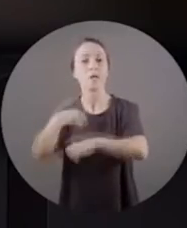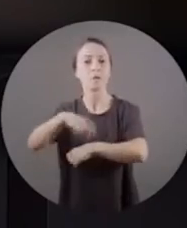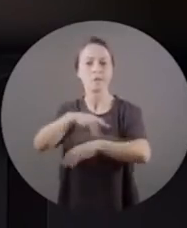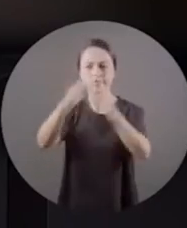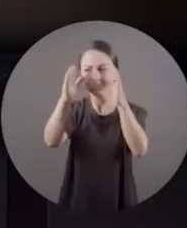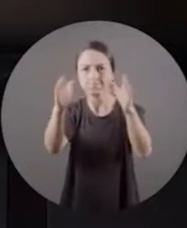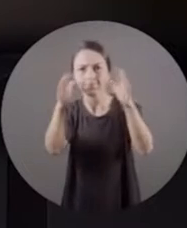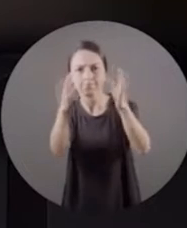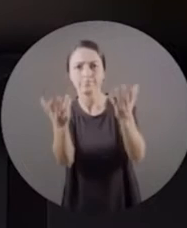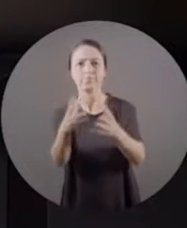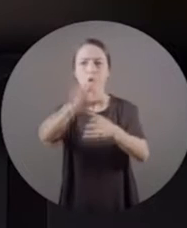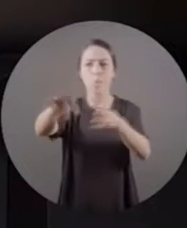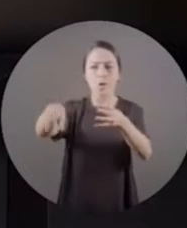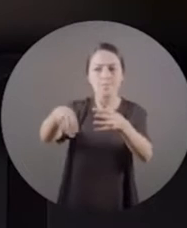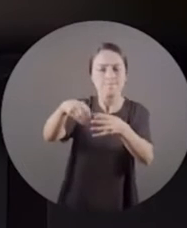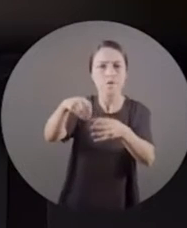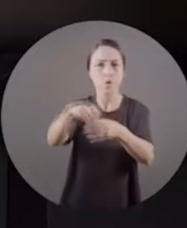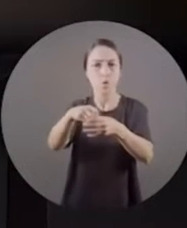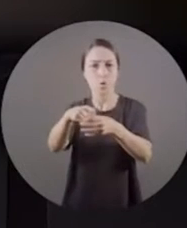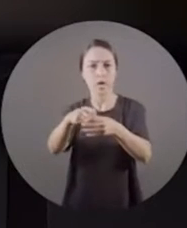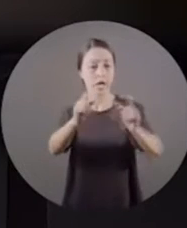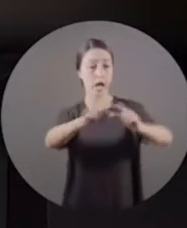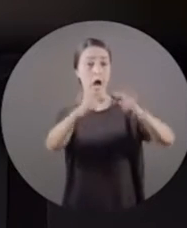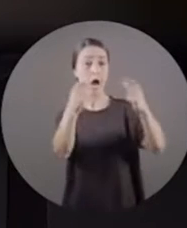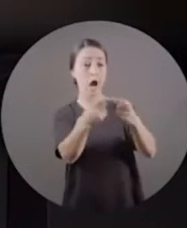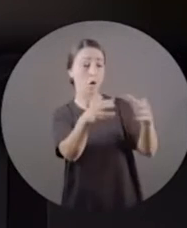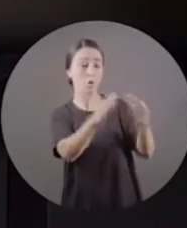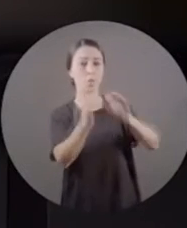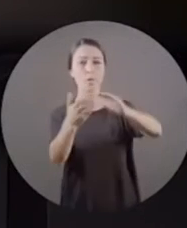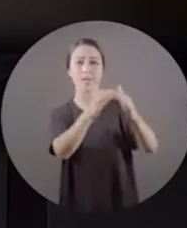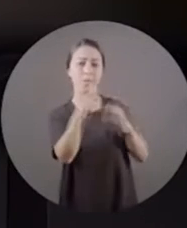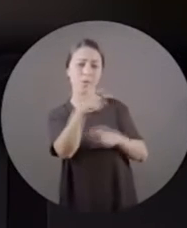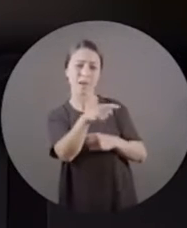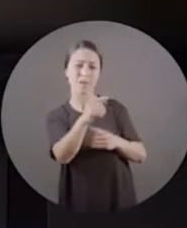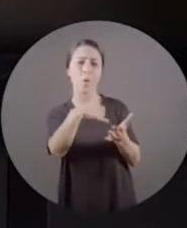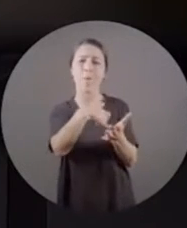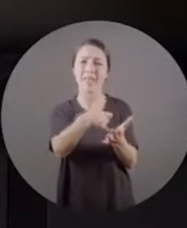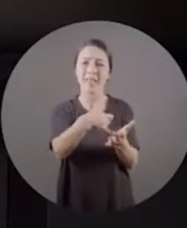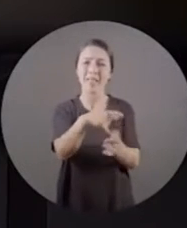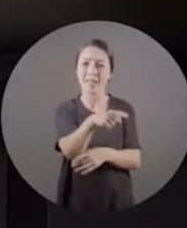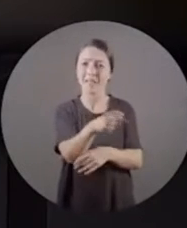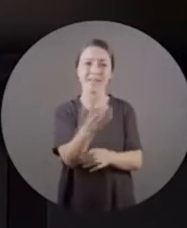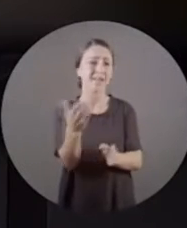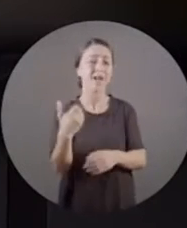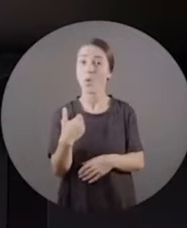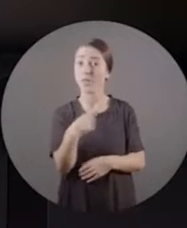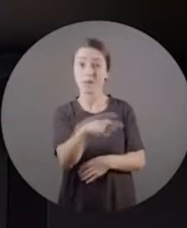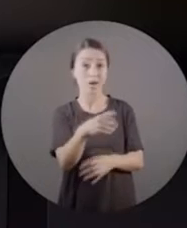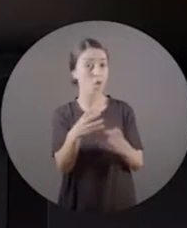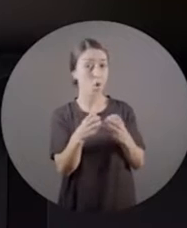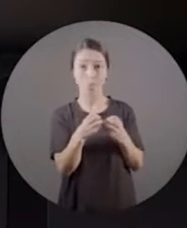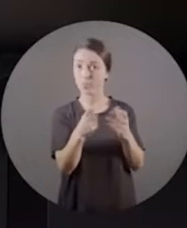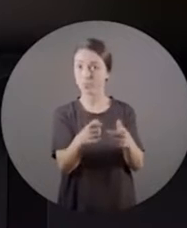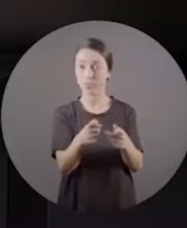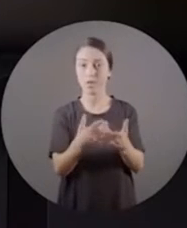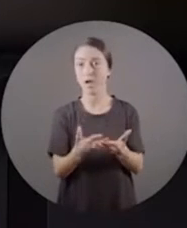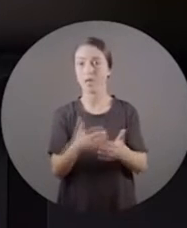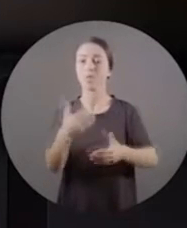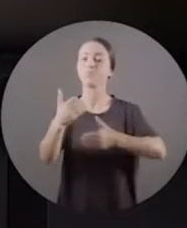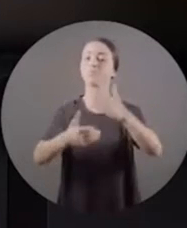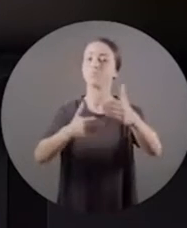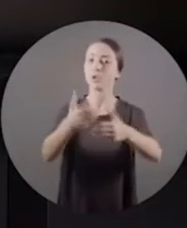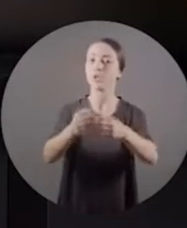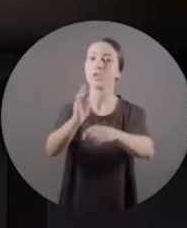ocupamos por incluir financieramente a aquellos grupos de población más vulnerables que no han tenido posibilidad de vivir un